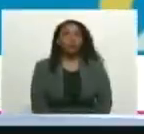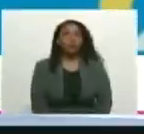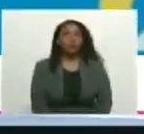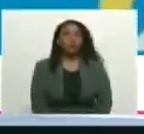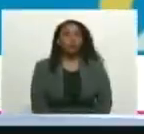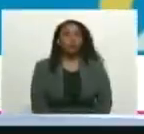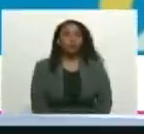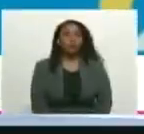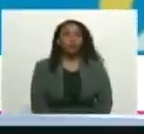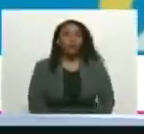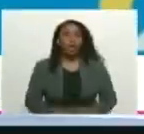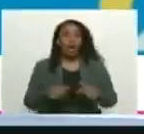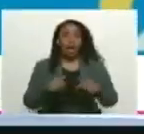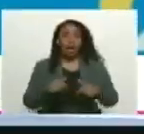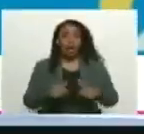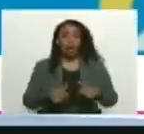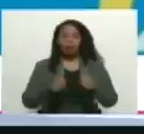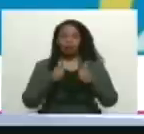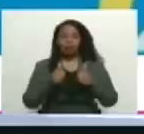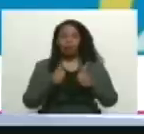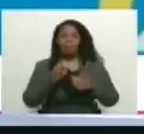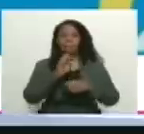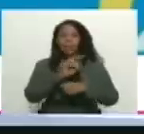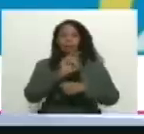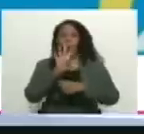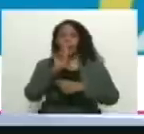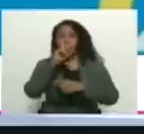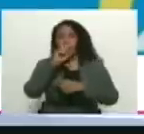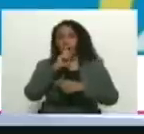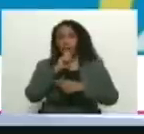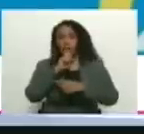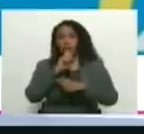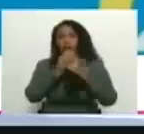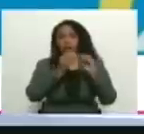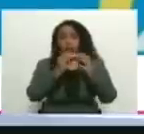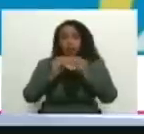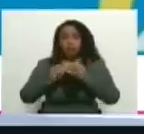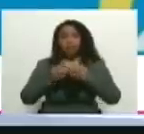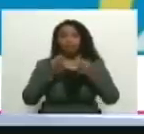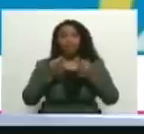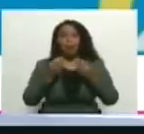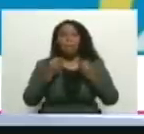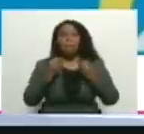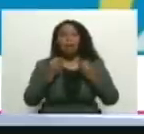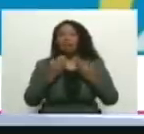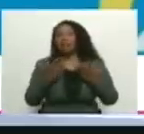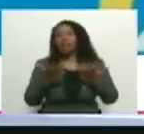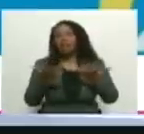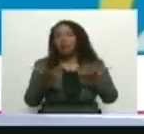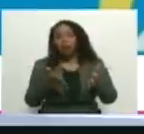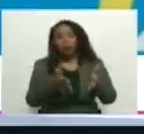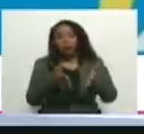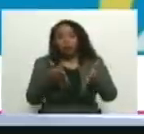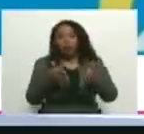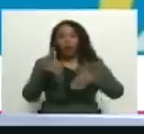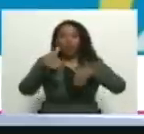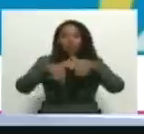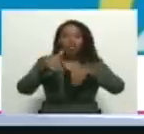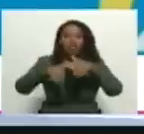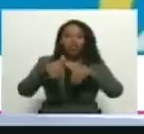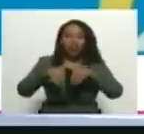tan eficiente durante 24 años para ganar elecciones, nadie en el mundo lo